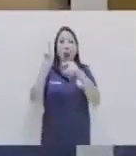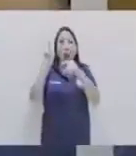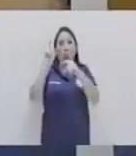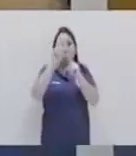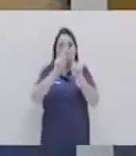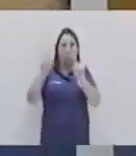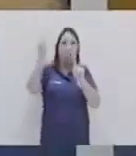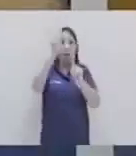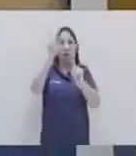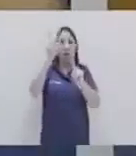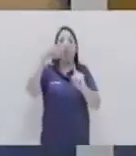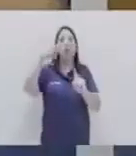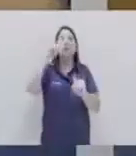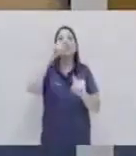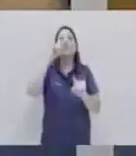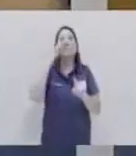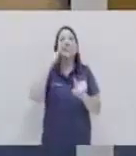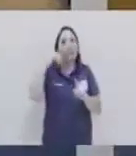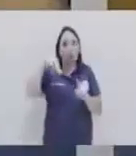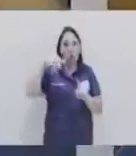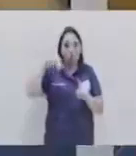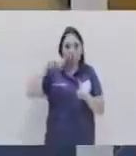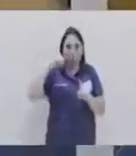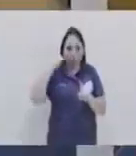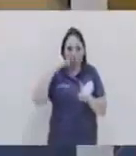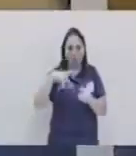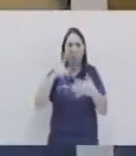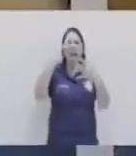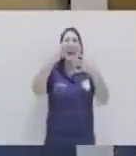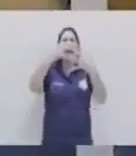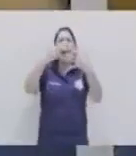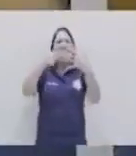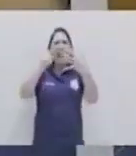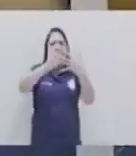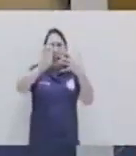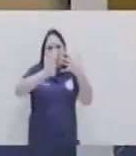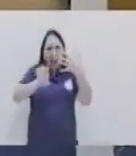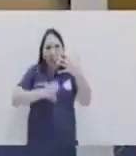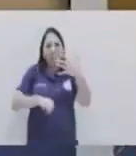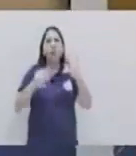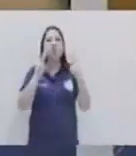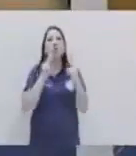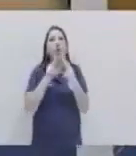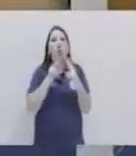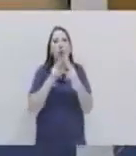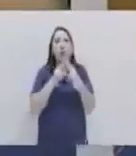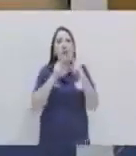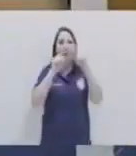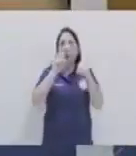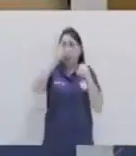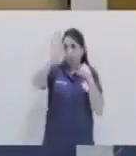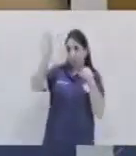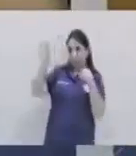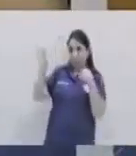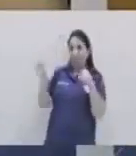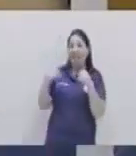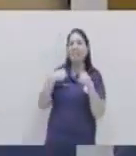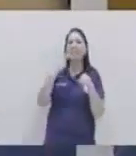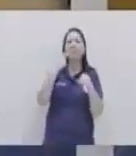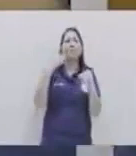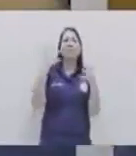esencia, básicamente es un trinomio. Ahora, ¿qué elementos tenemos que conocer para poder evaluar